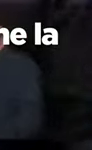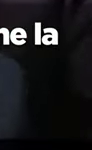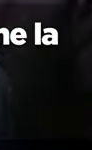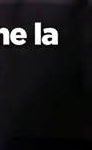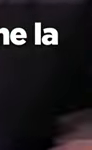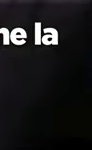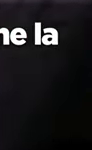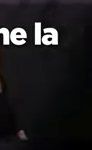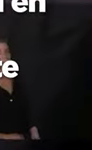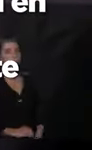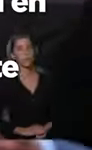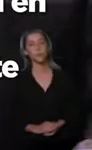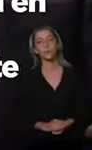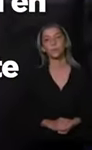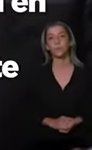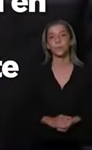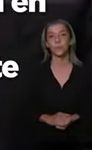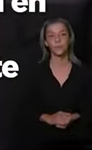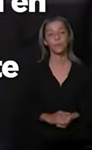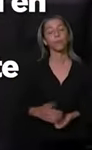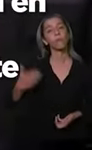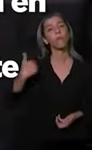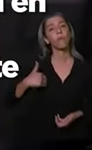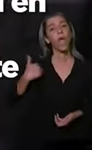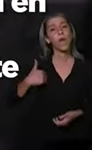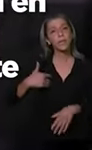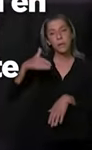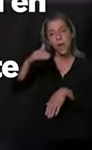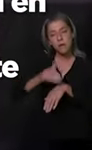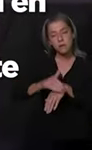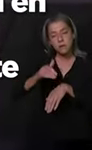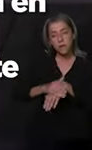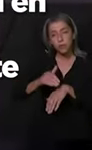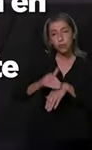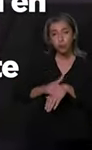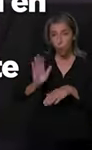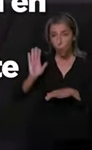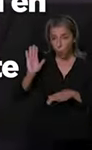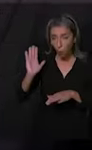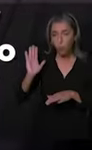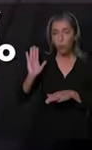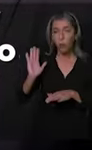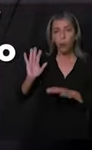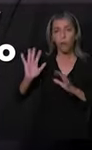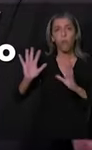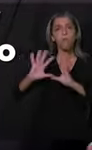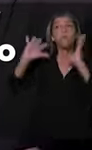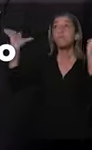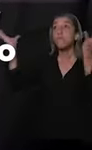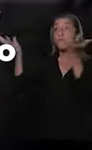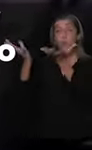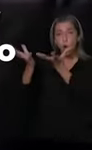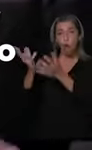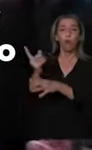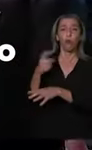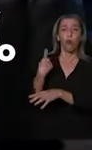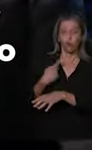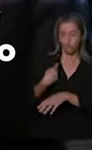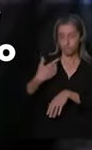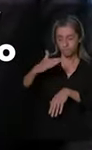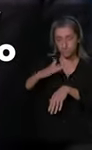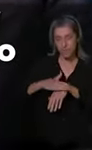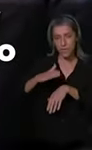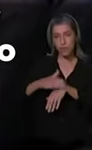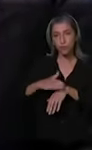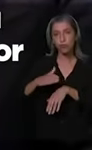la Argentina tiene la responsabilidad en un mundo absolutamente convulsivo y